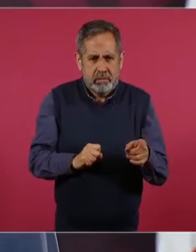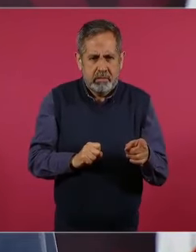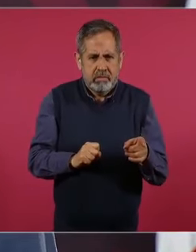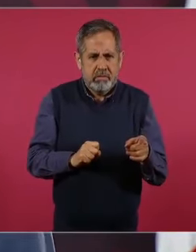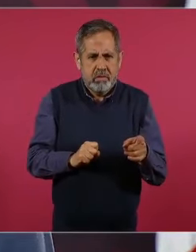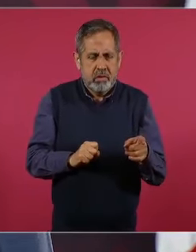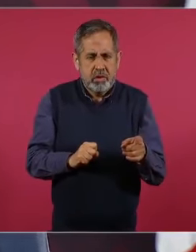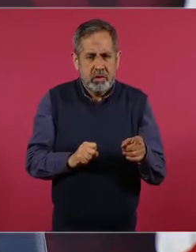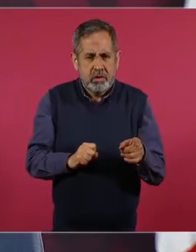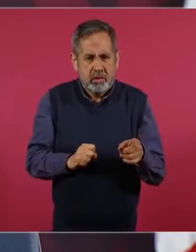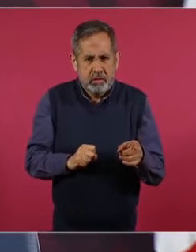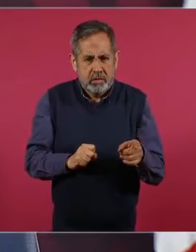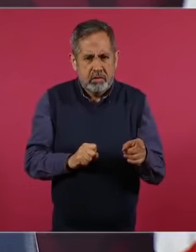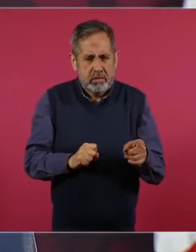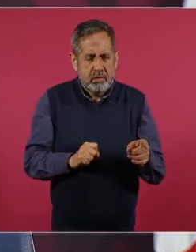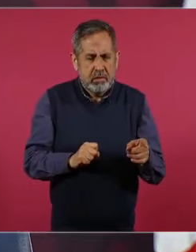muchos